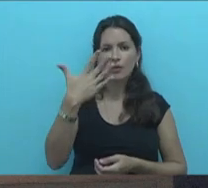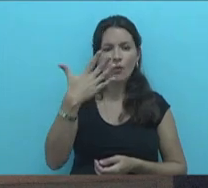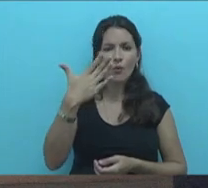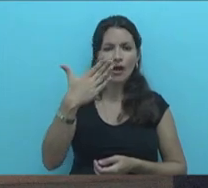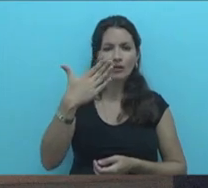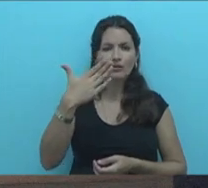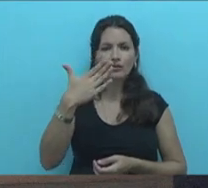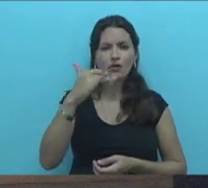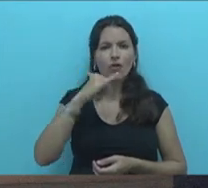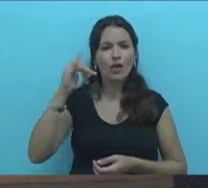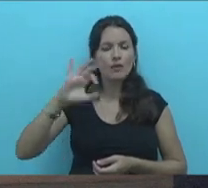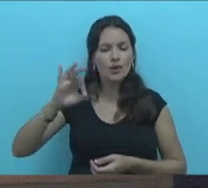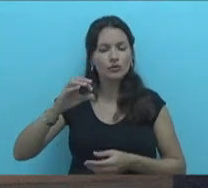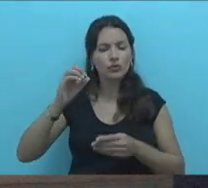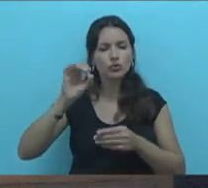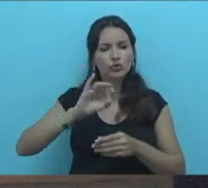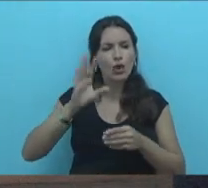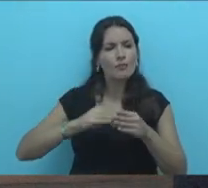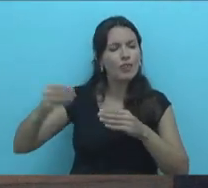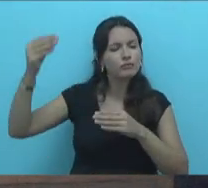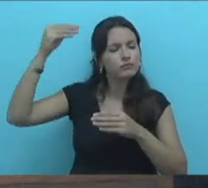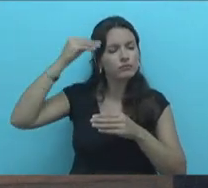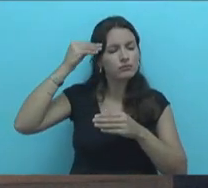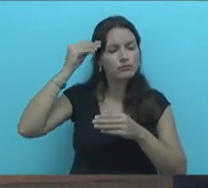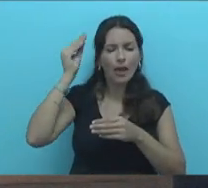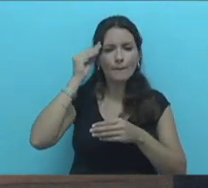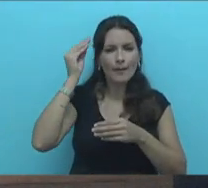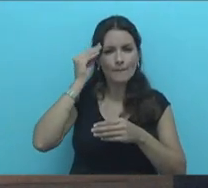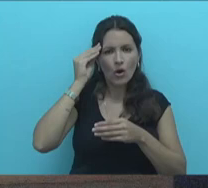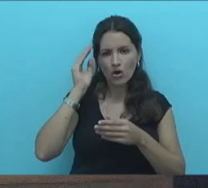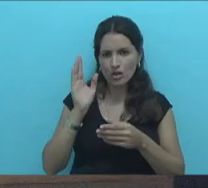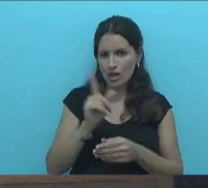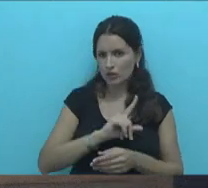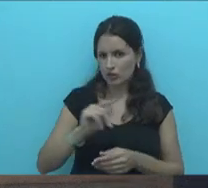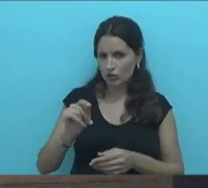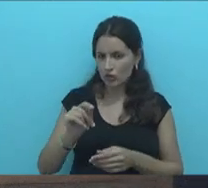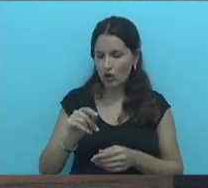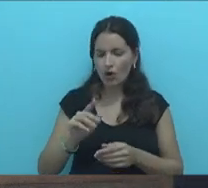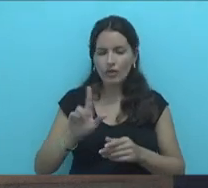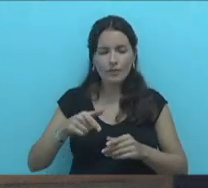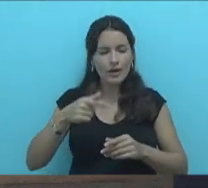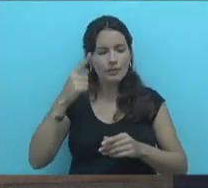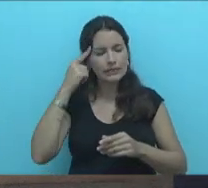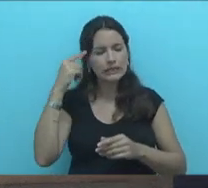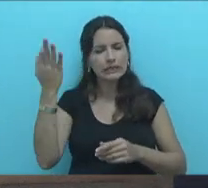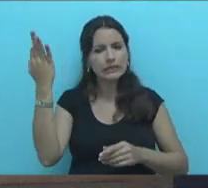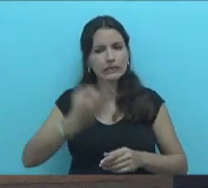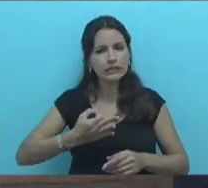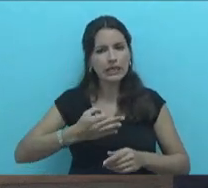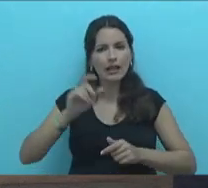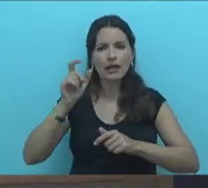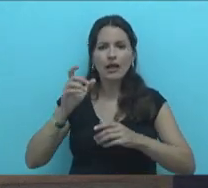agotado solamente en la memoria, no solamente está agotado en la fenomenal dignidad de cada una de